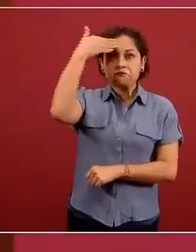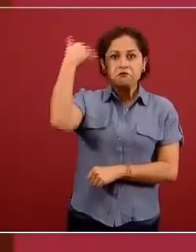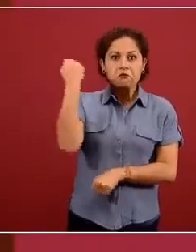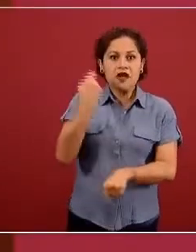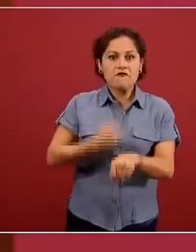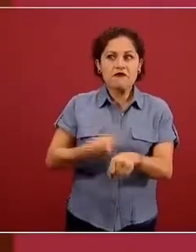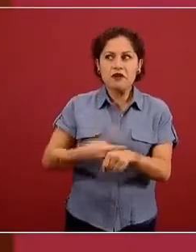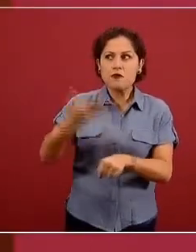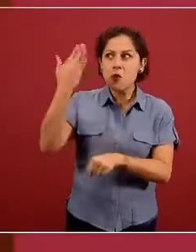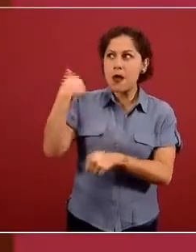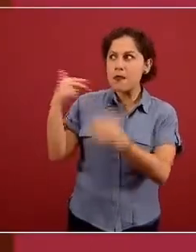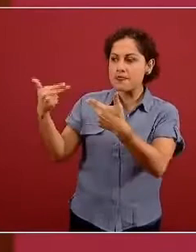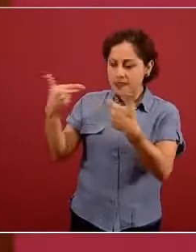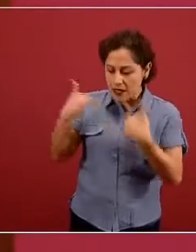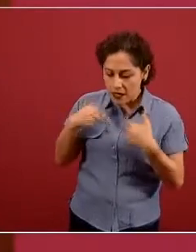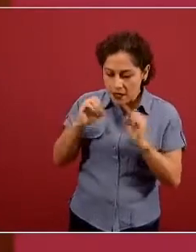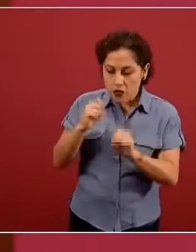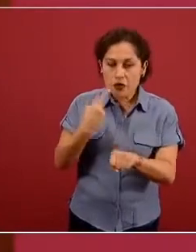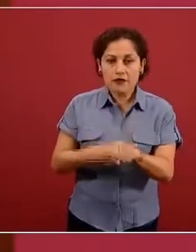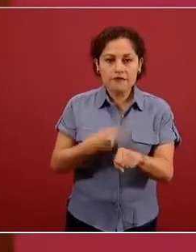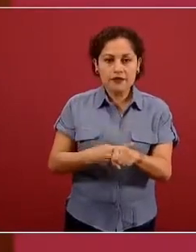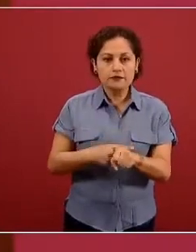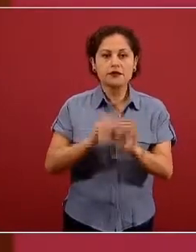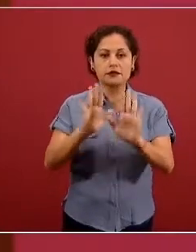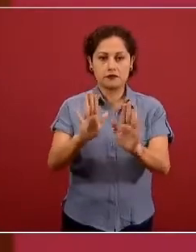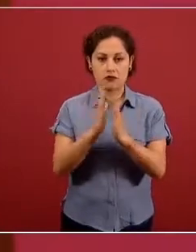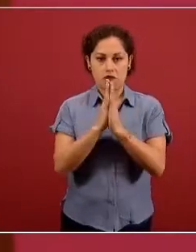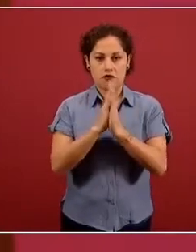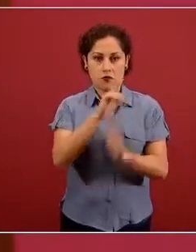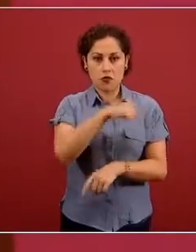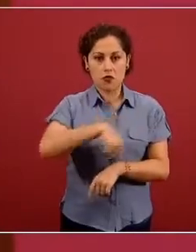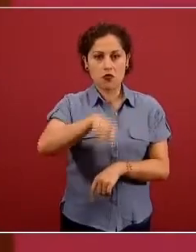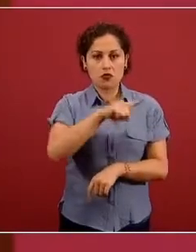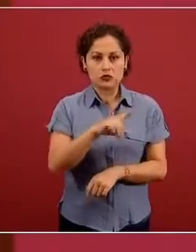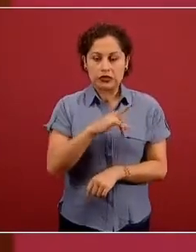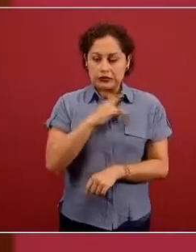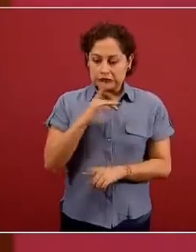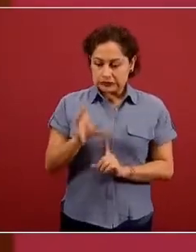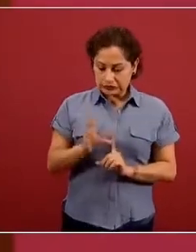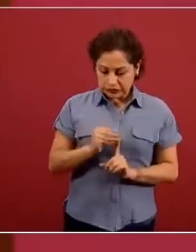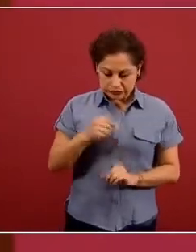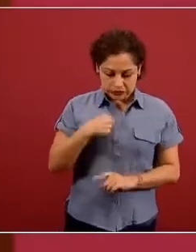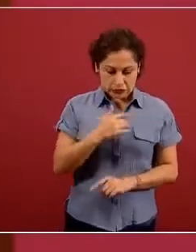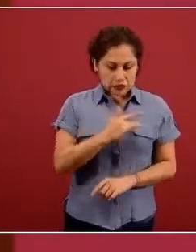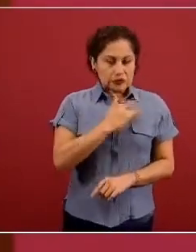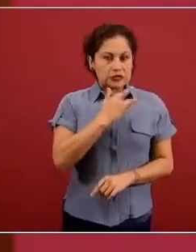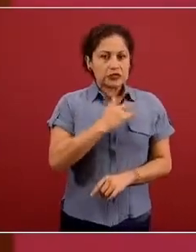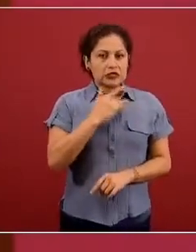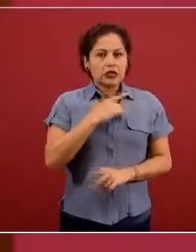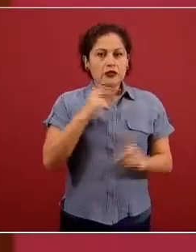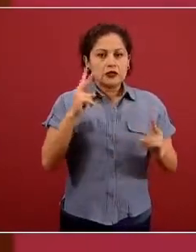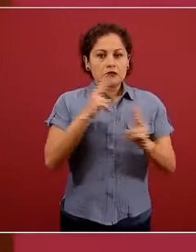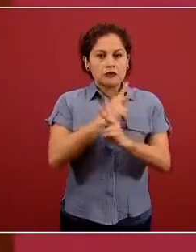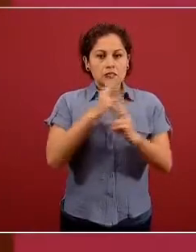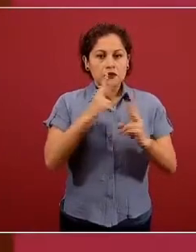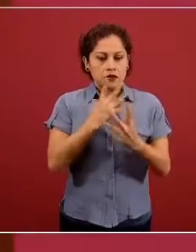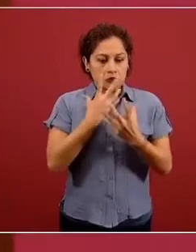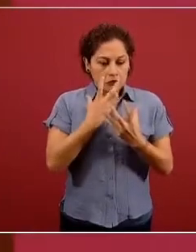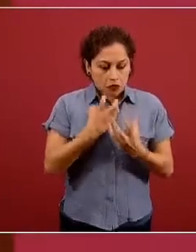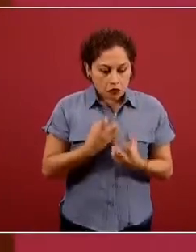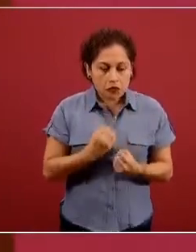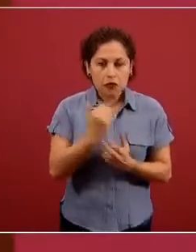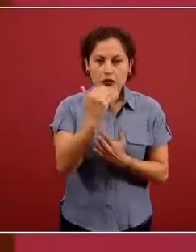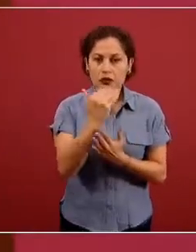presentara dificultad para respirar, se fatiga muy fácilmente, siente que no está